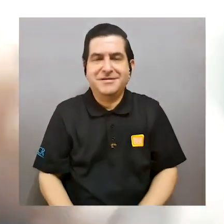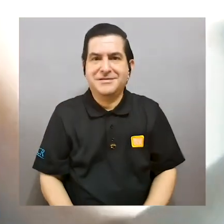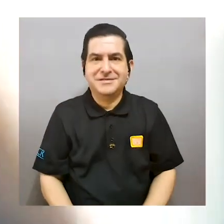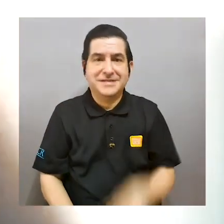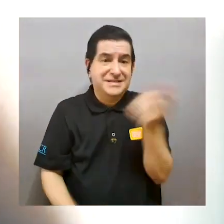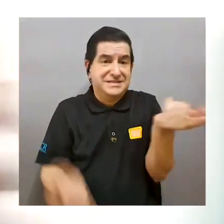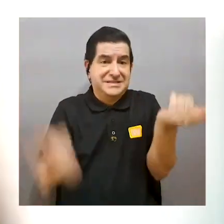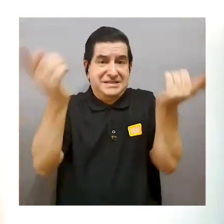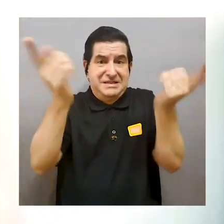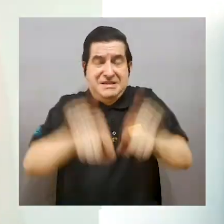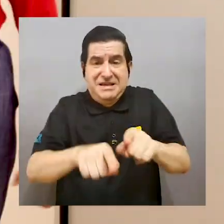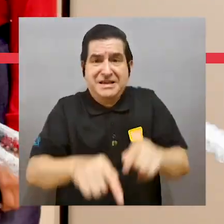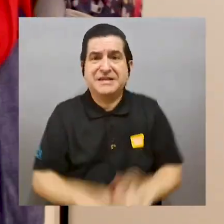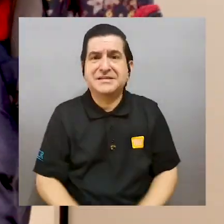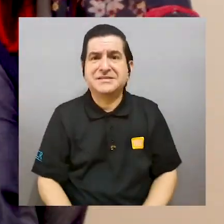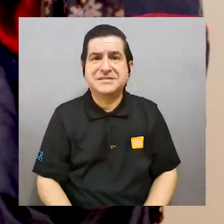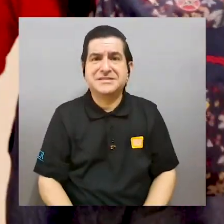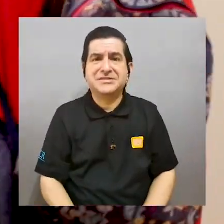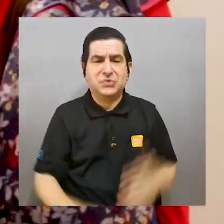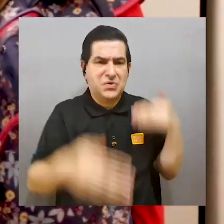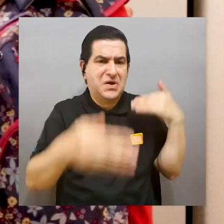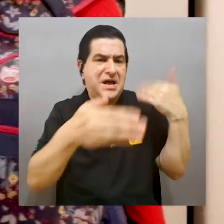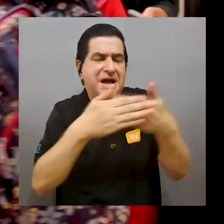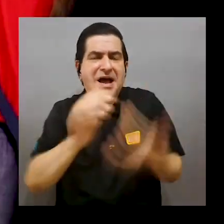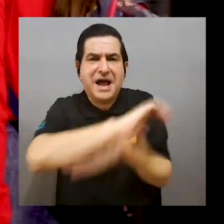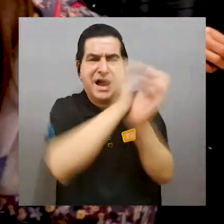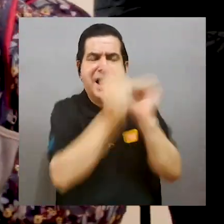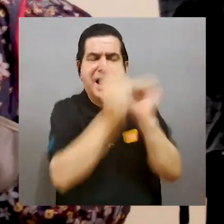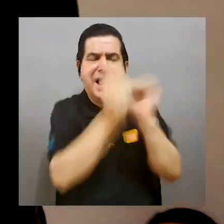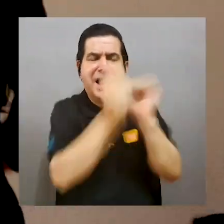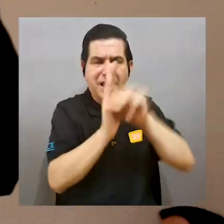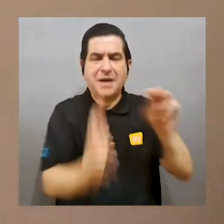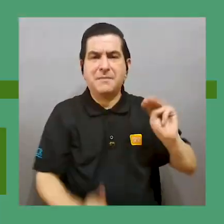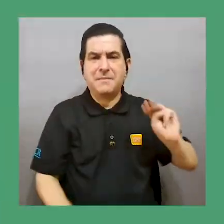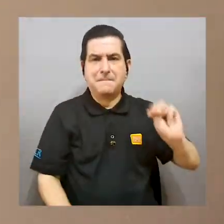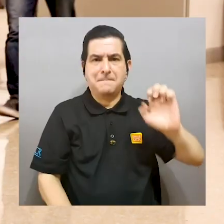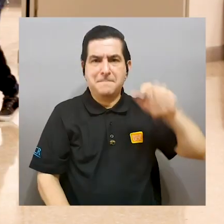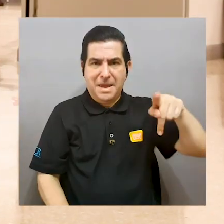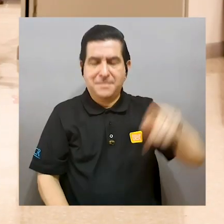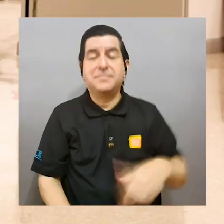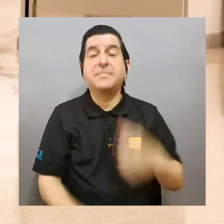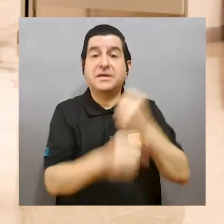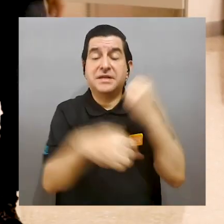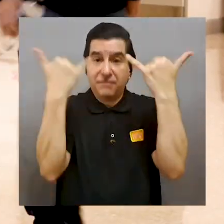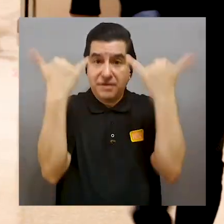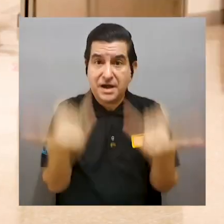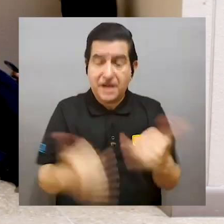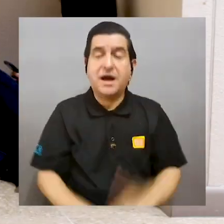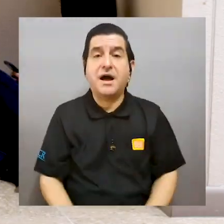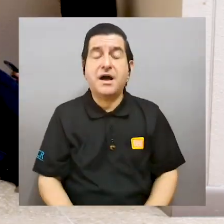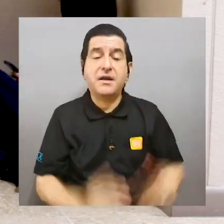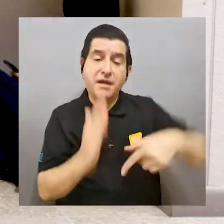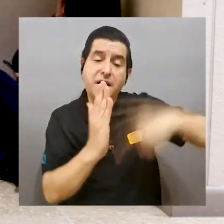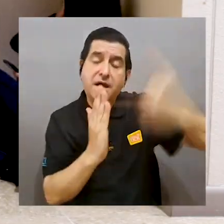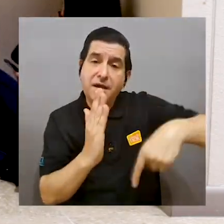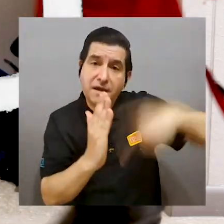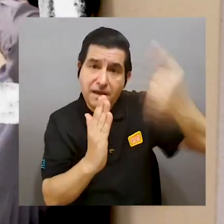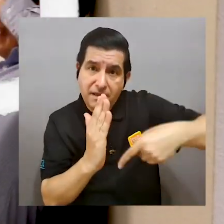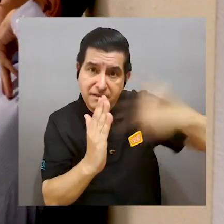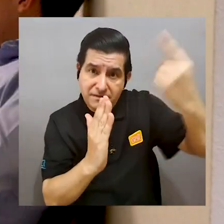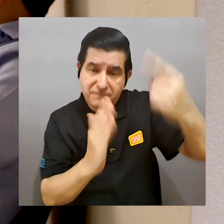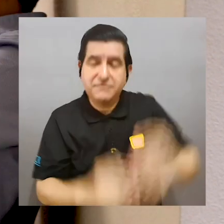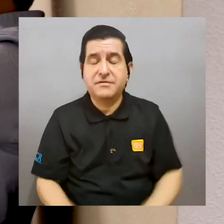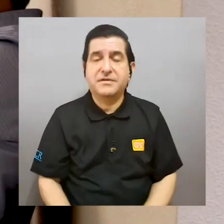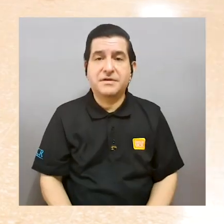o obsoletos, nunca va a tener un acercamiento a las reformas curriculares del MEP. Justamente se está trabajando en un marco de cualificaciones